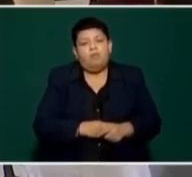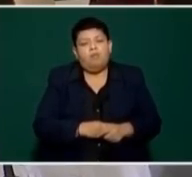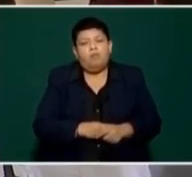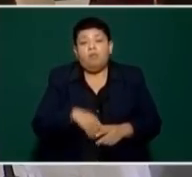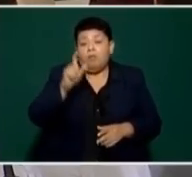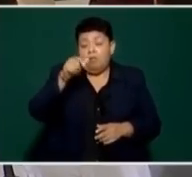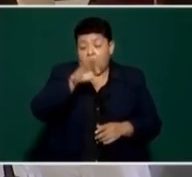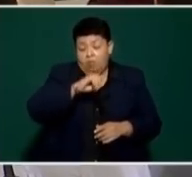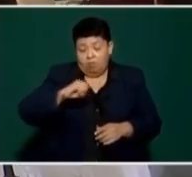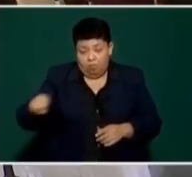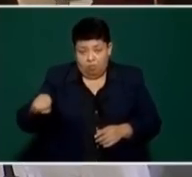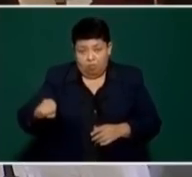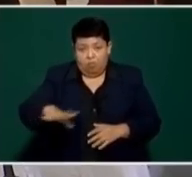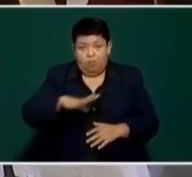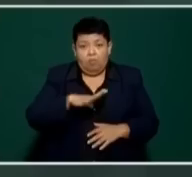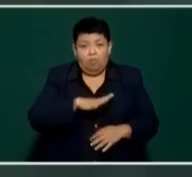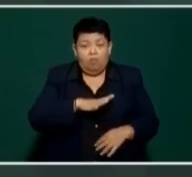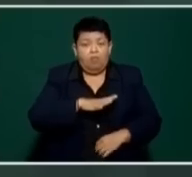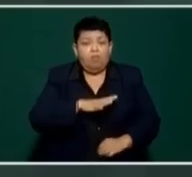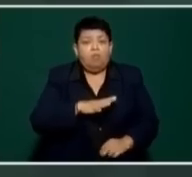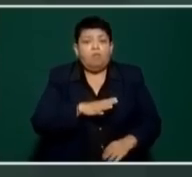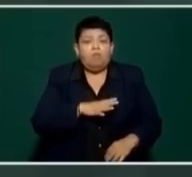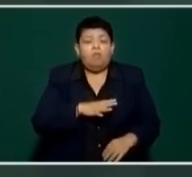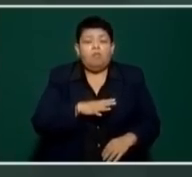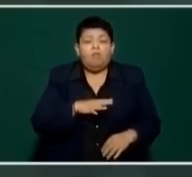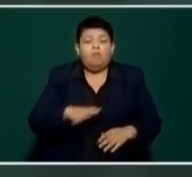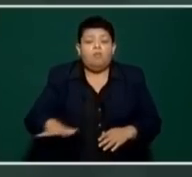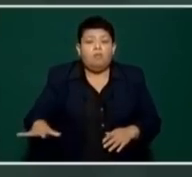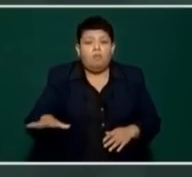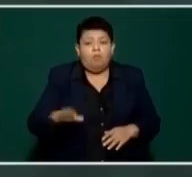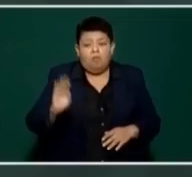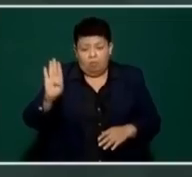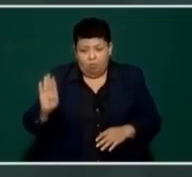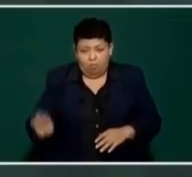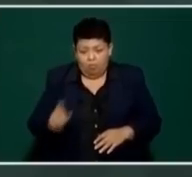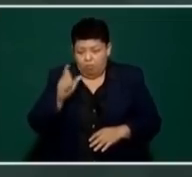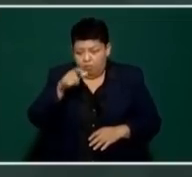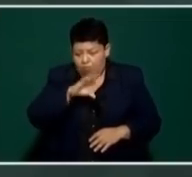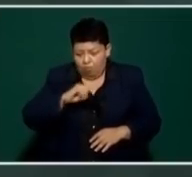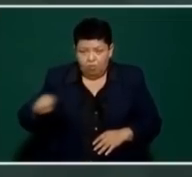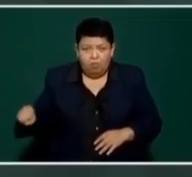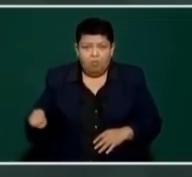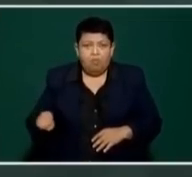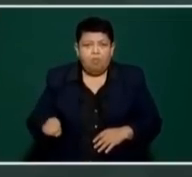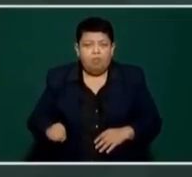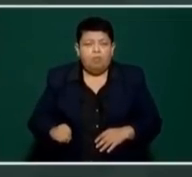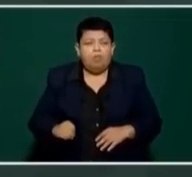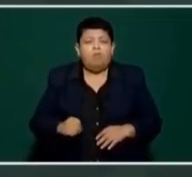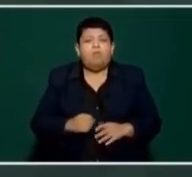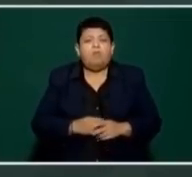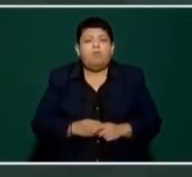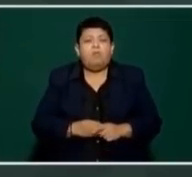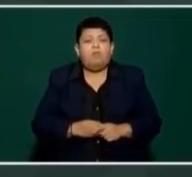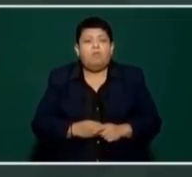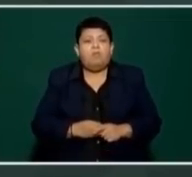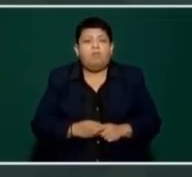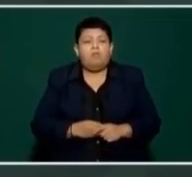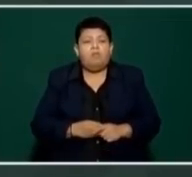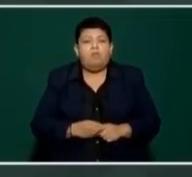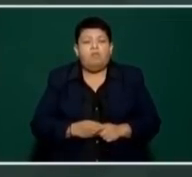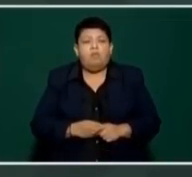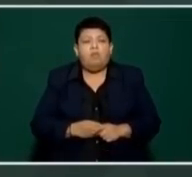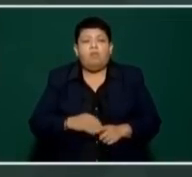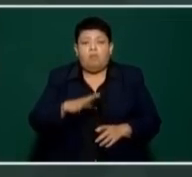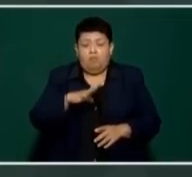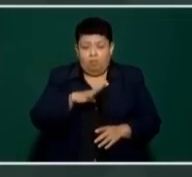En Quintana Roo están, cubrimos en la parte de Quintana Roo con una base de operaciones